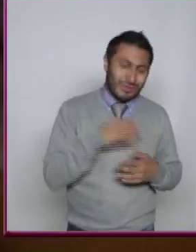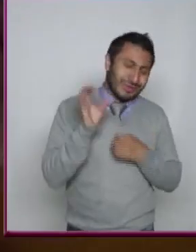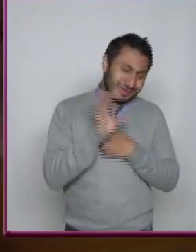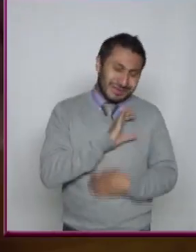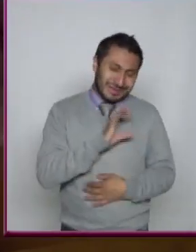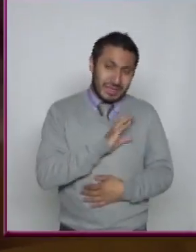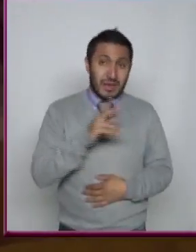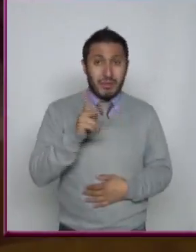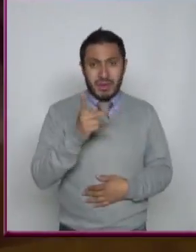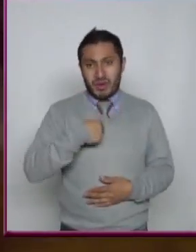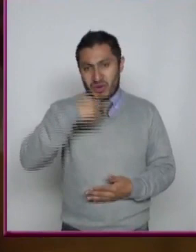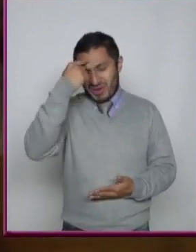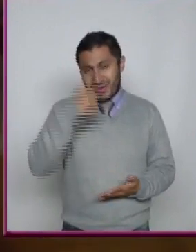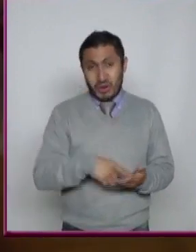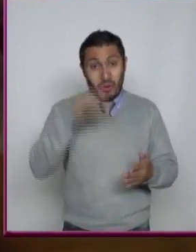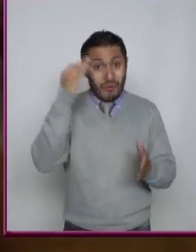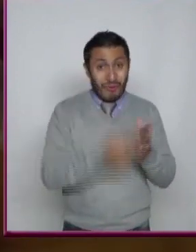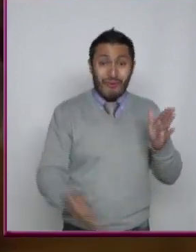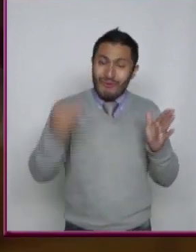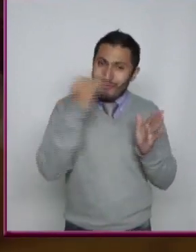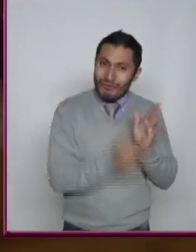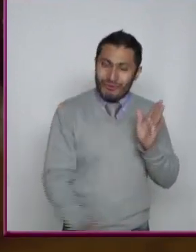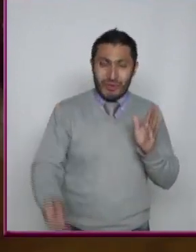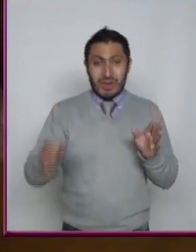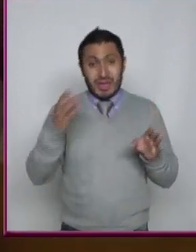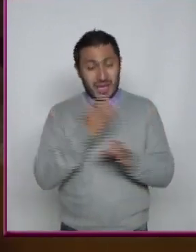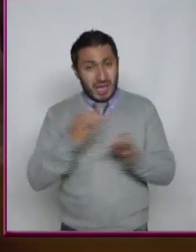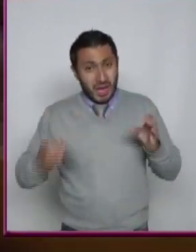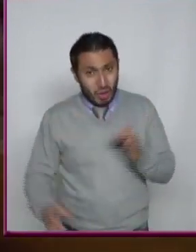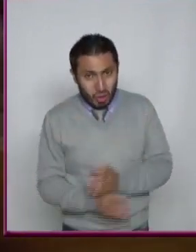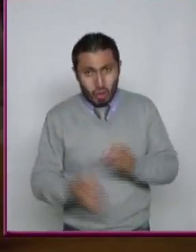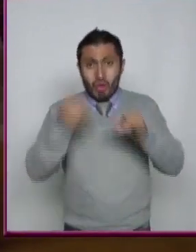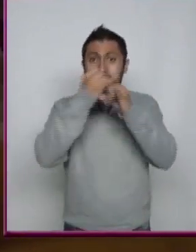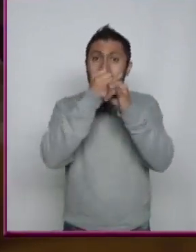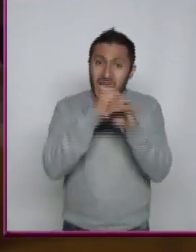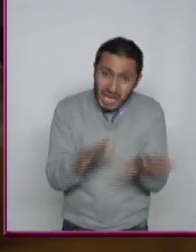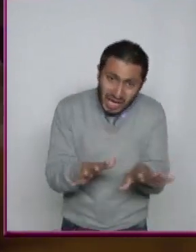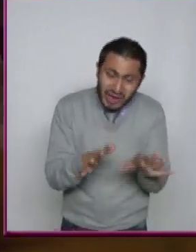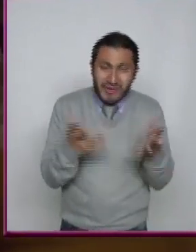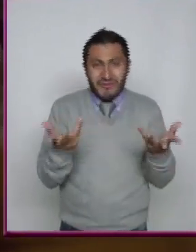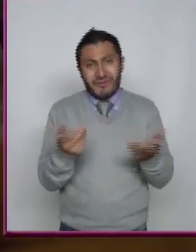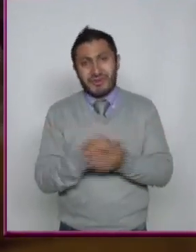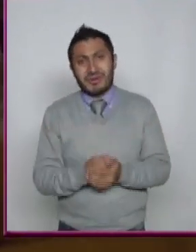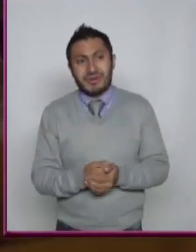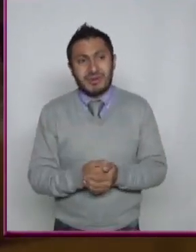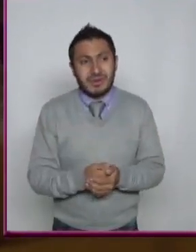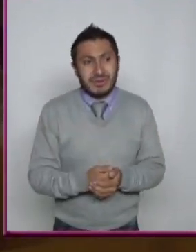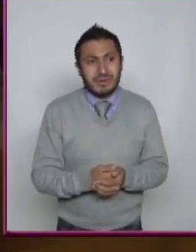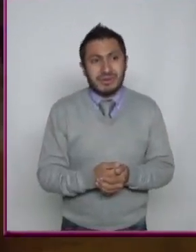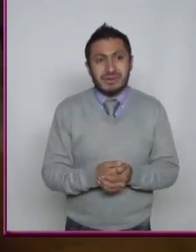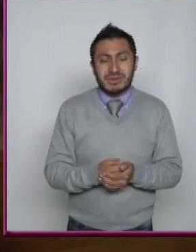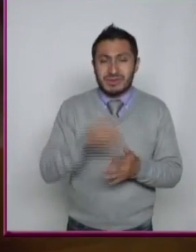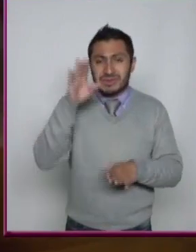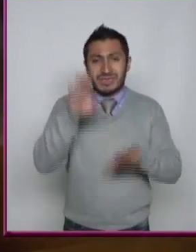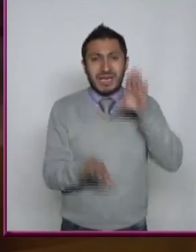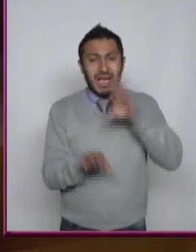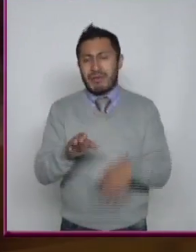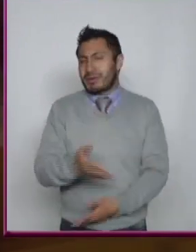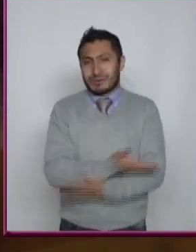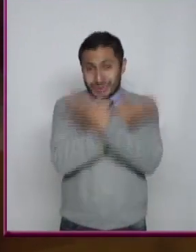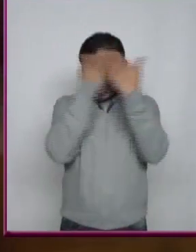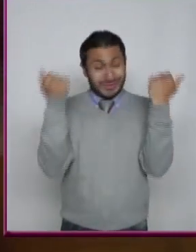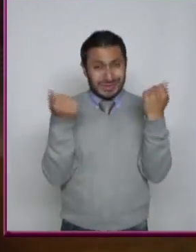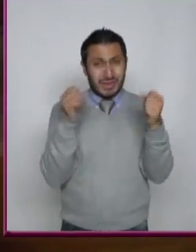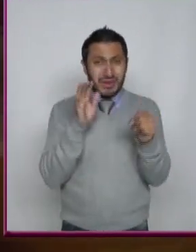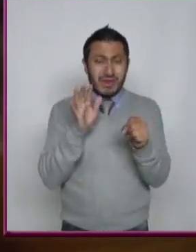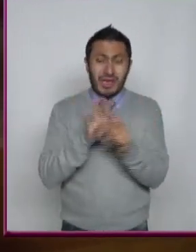tiernas, y creo que más bien lo que faltan muchas veces son recursos. Creo que muchas veces no saben de dónde